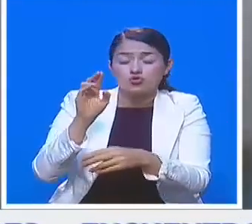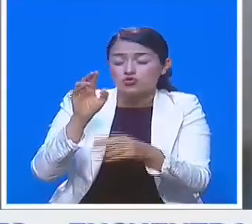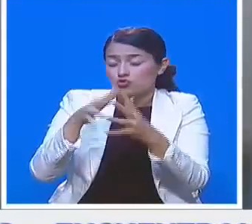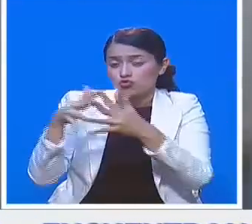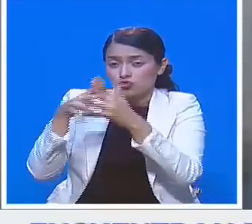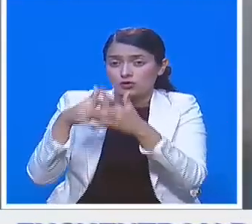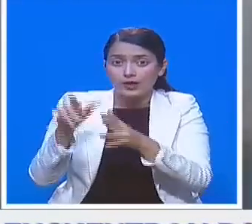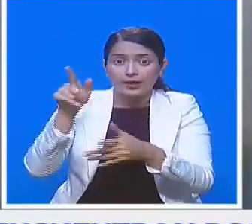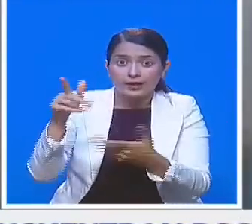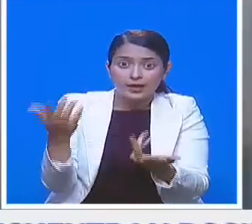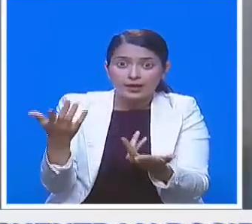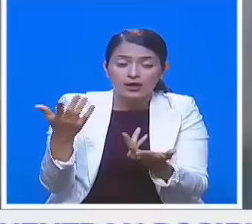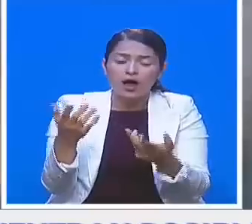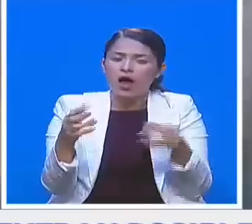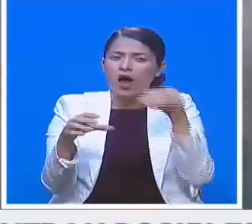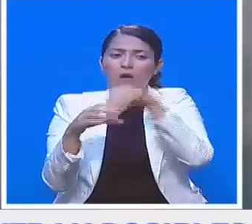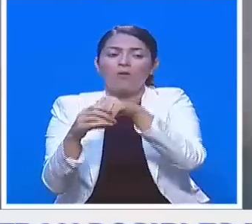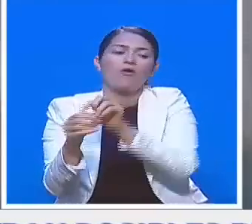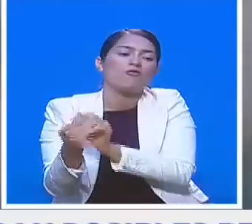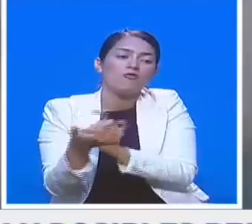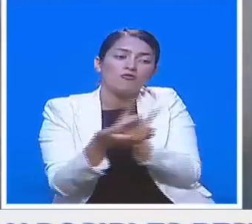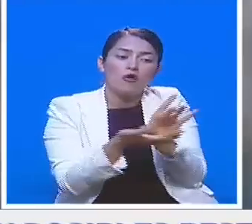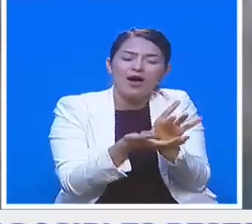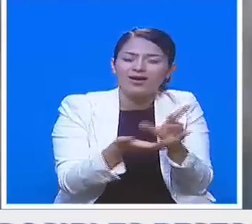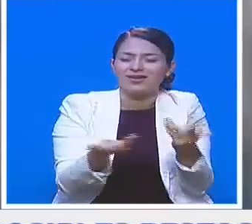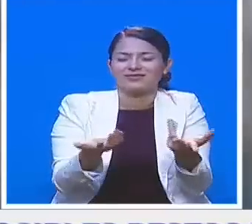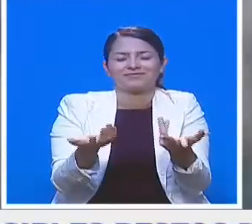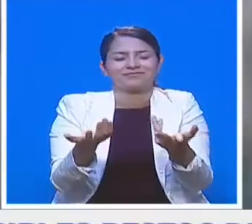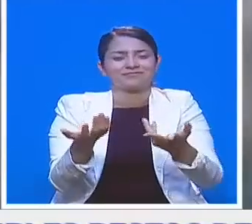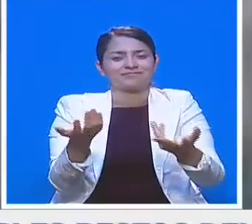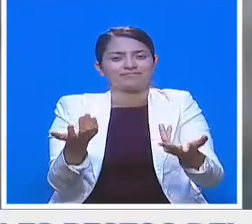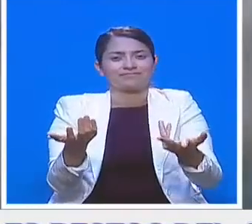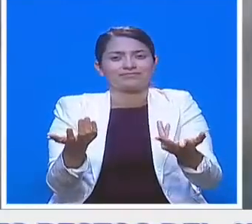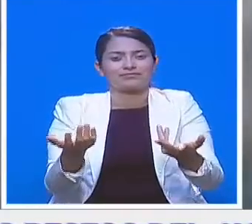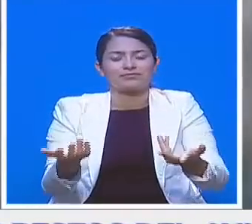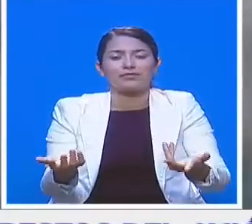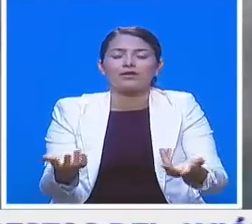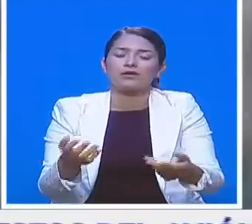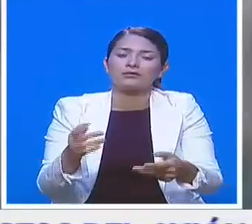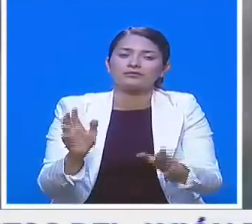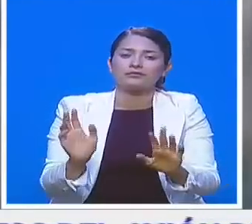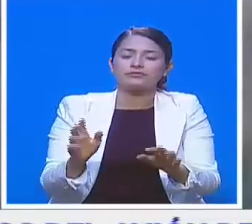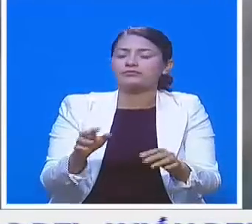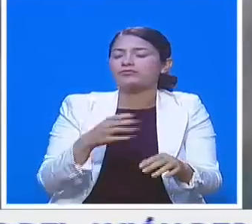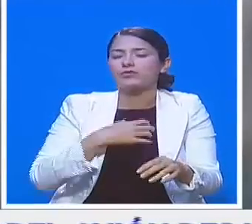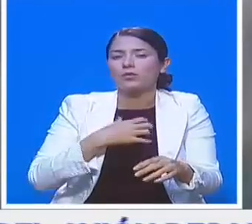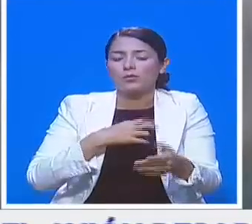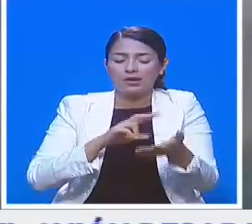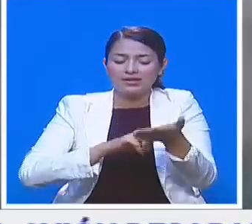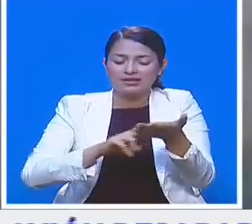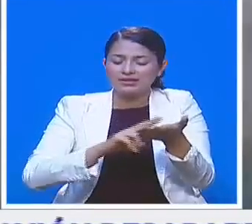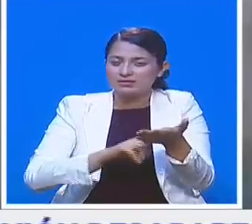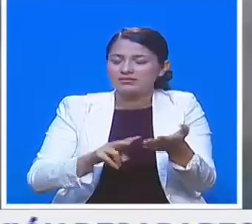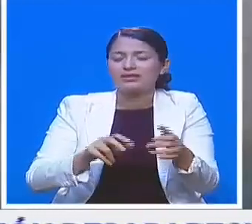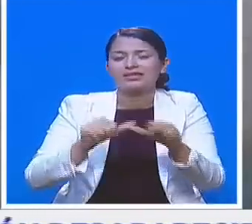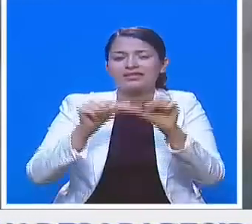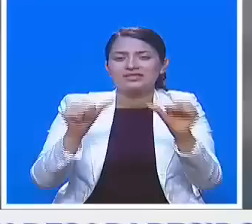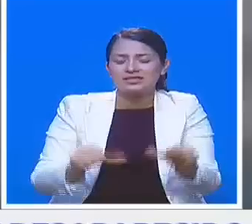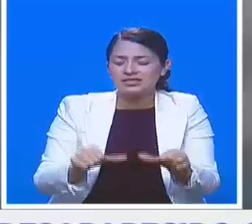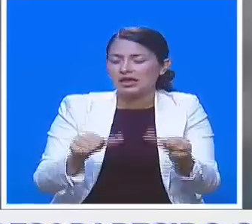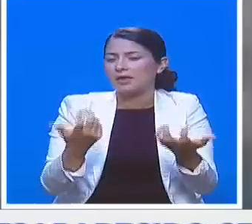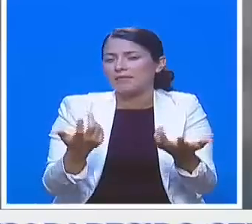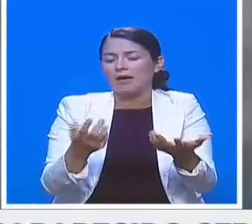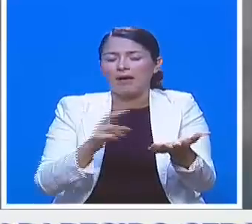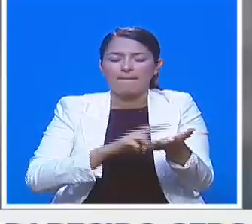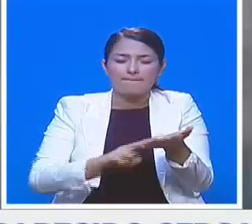y la migración, y esta medida del límite a la migración y a todo el sistema de visas B1, B2, J y